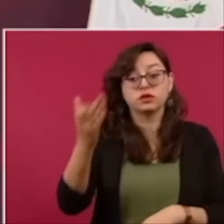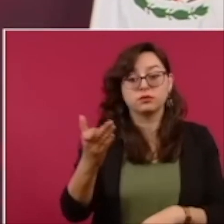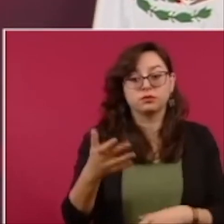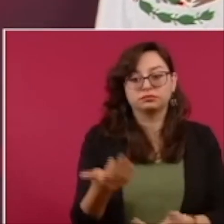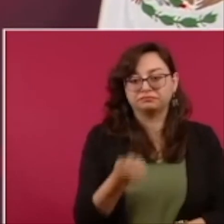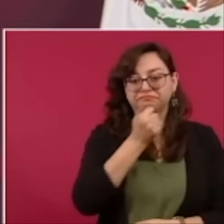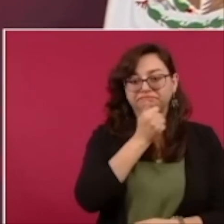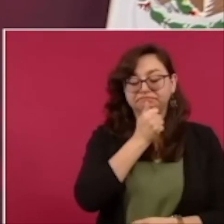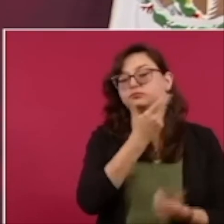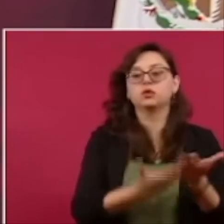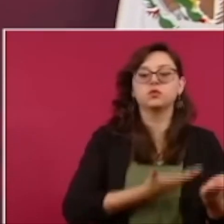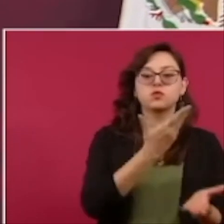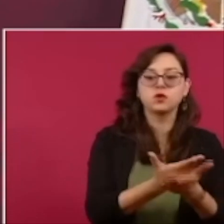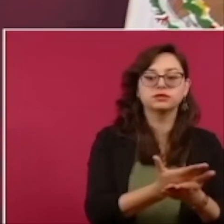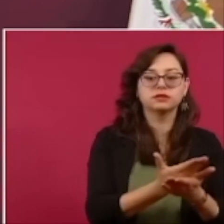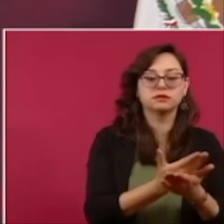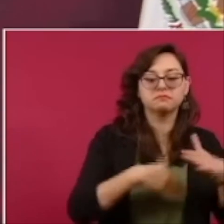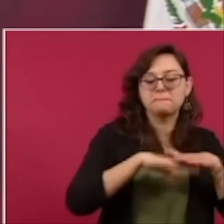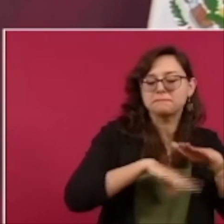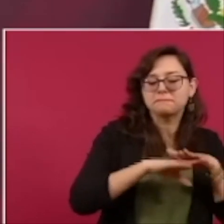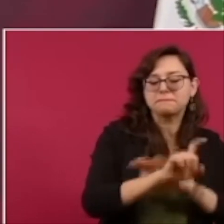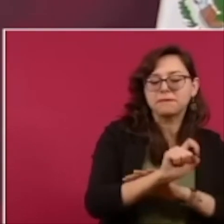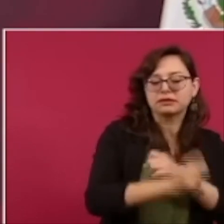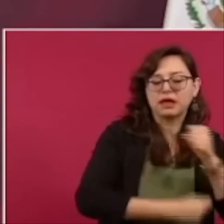perpetua, a cadena perpetua.